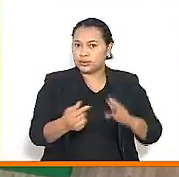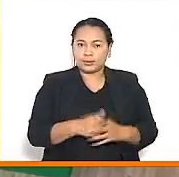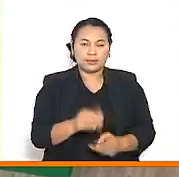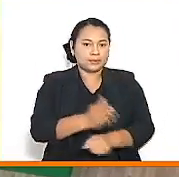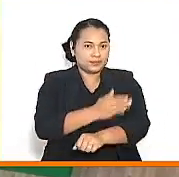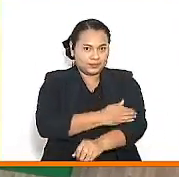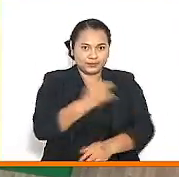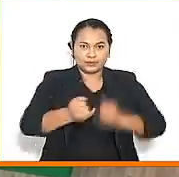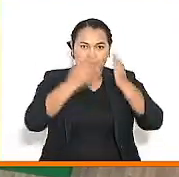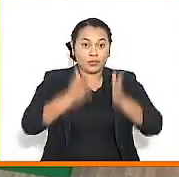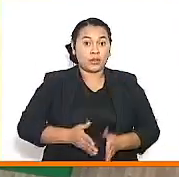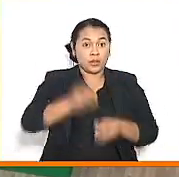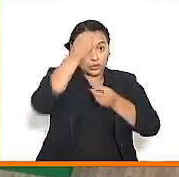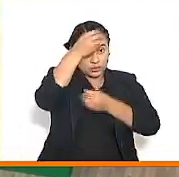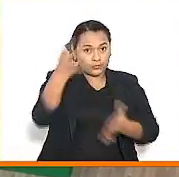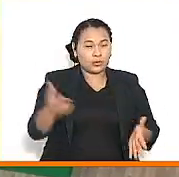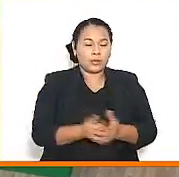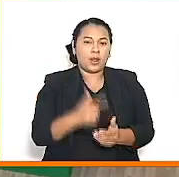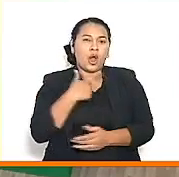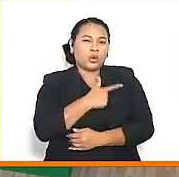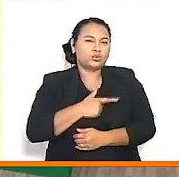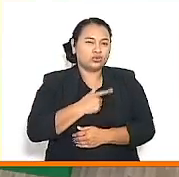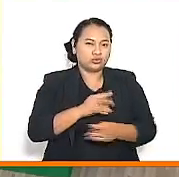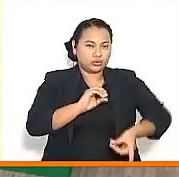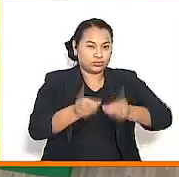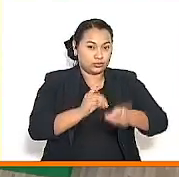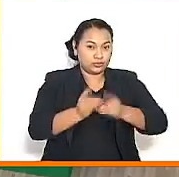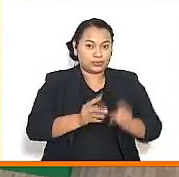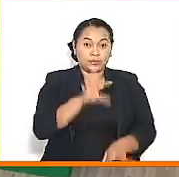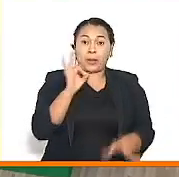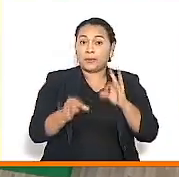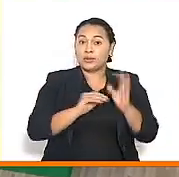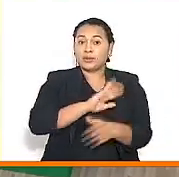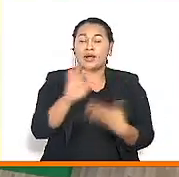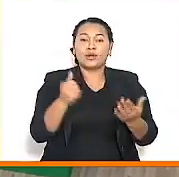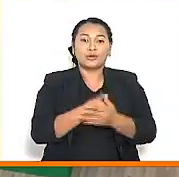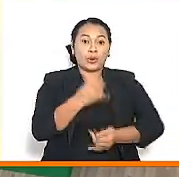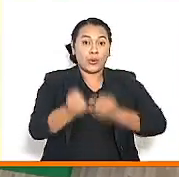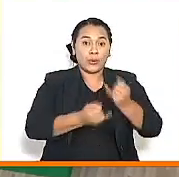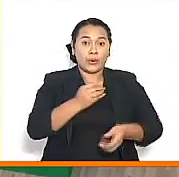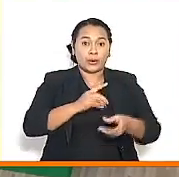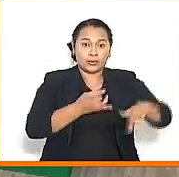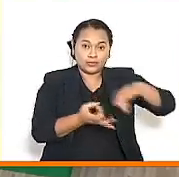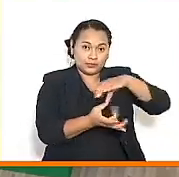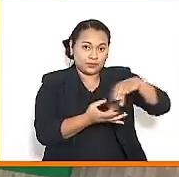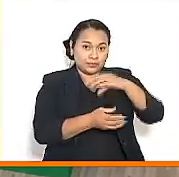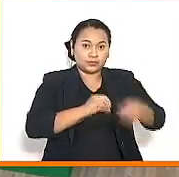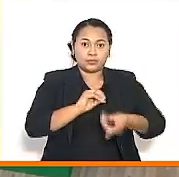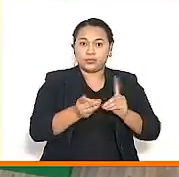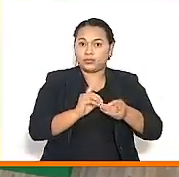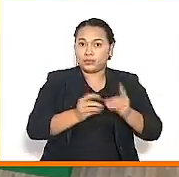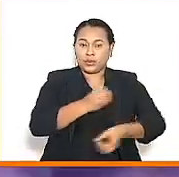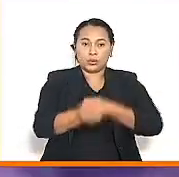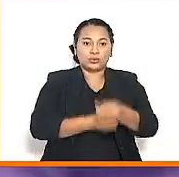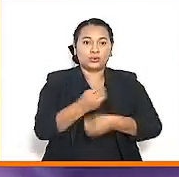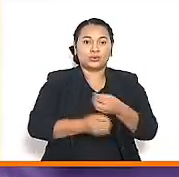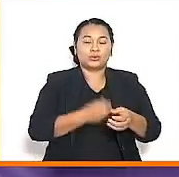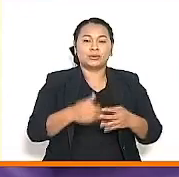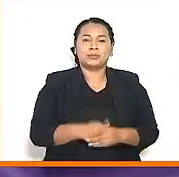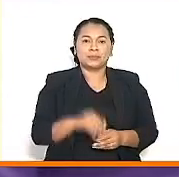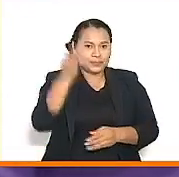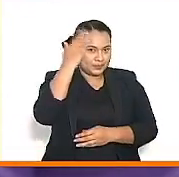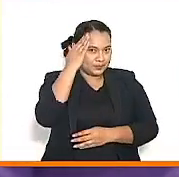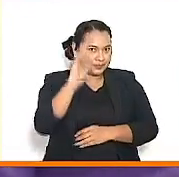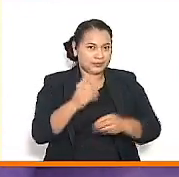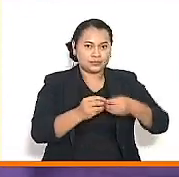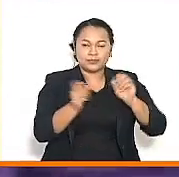querido jugador, que si sos fanático de los deportes, te invito a que realices tus apuestas en Apostemos, tu casa de apuestas deportivas. Vamos a conocer el primer número,